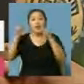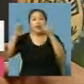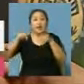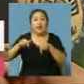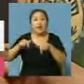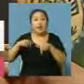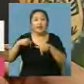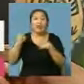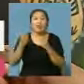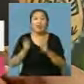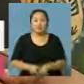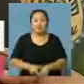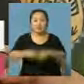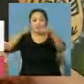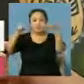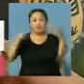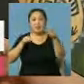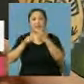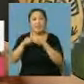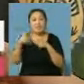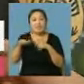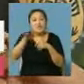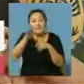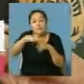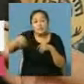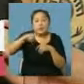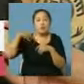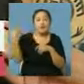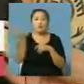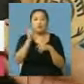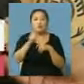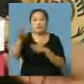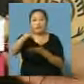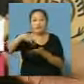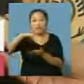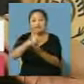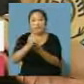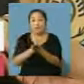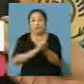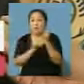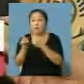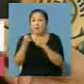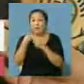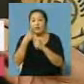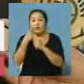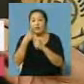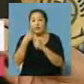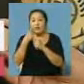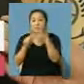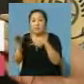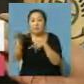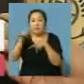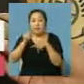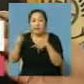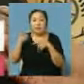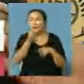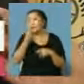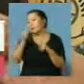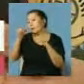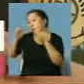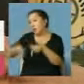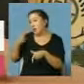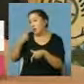provincia, un crecimiento en ese sector muy importante por la característica geográfica de la región. Por ejemplo,